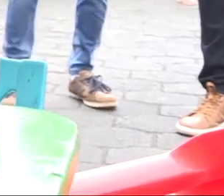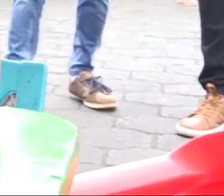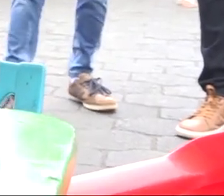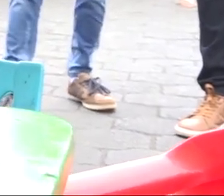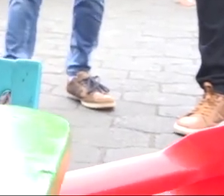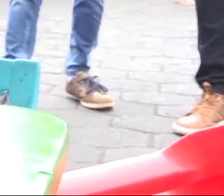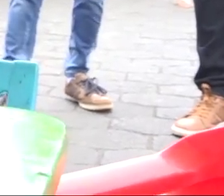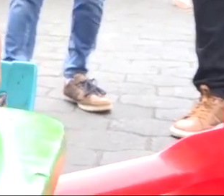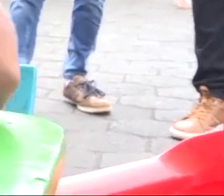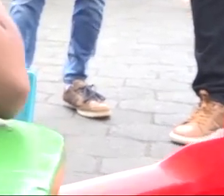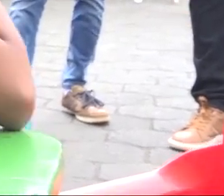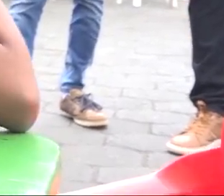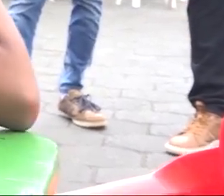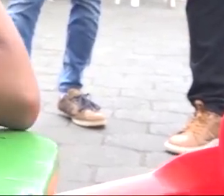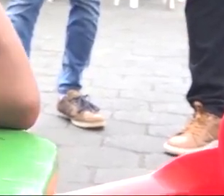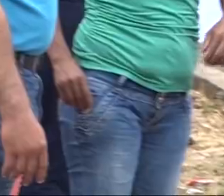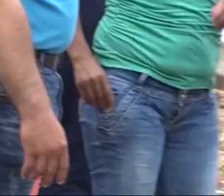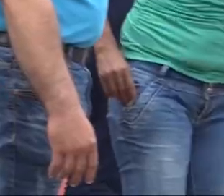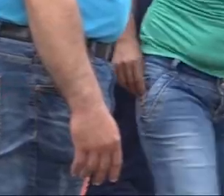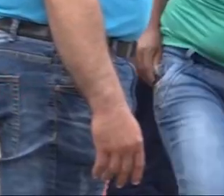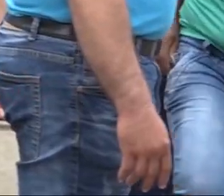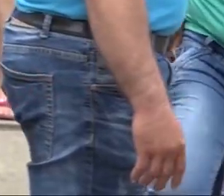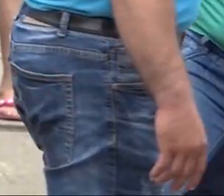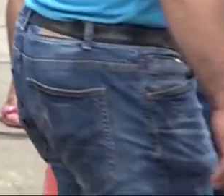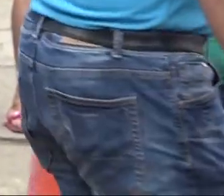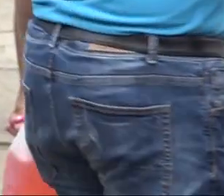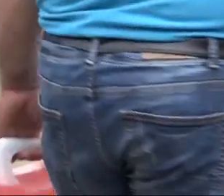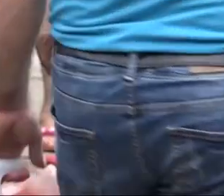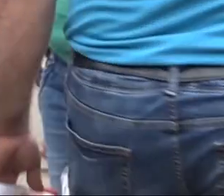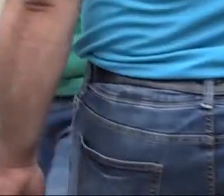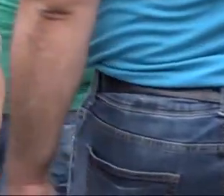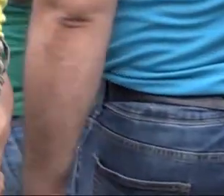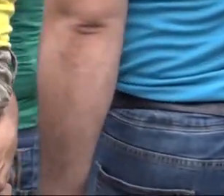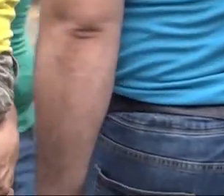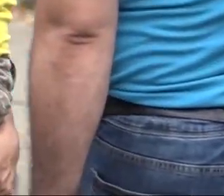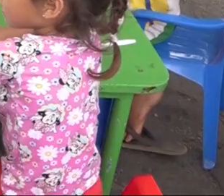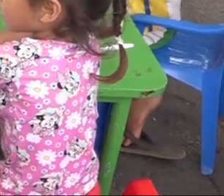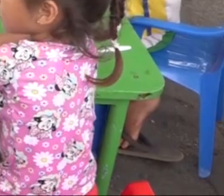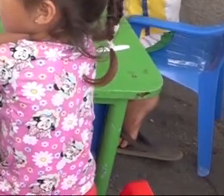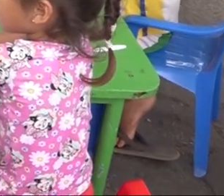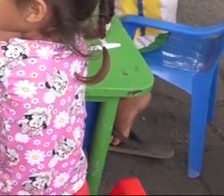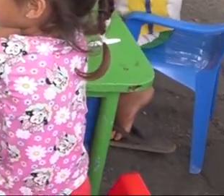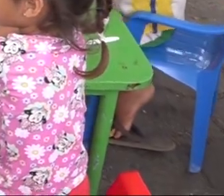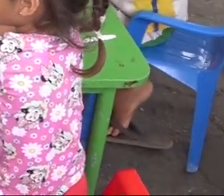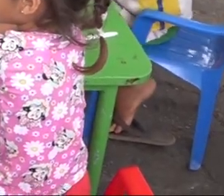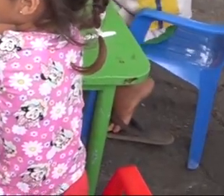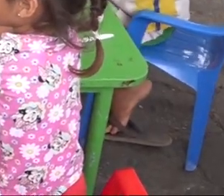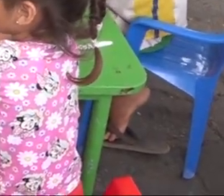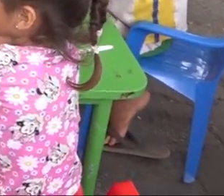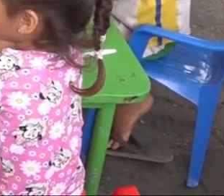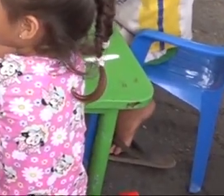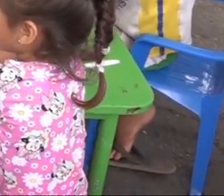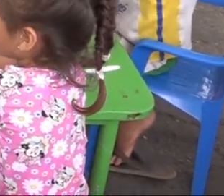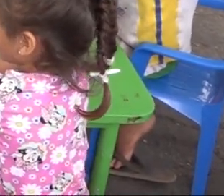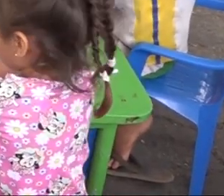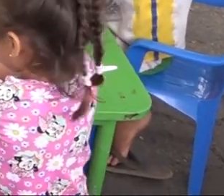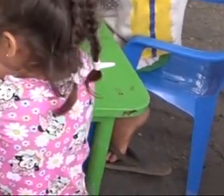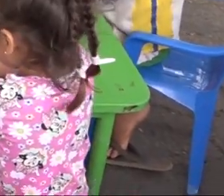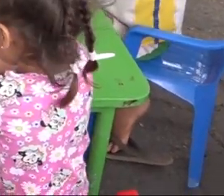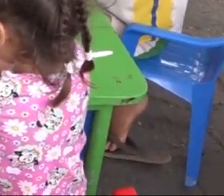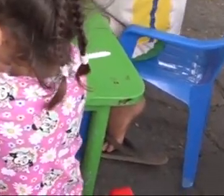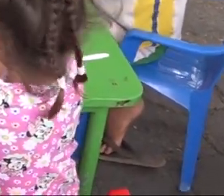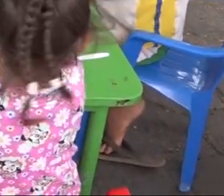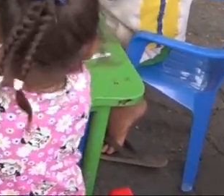Asimismo, se realizó una mención especial en el Día Internacional del Niño a cargo de la diputada Patricia Sánchez de la Comisión